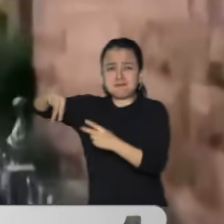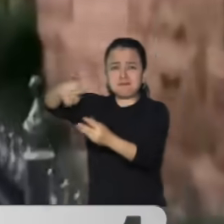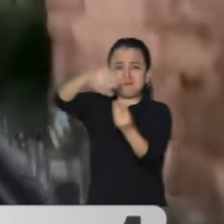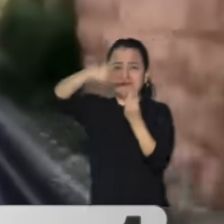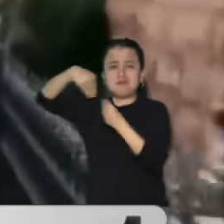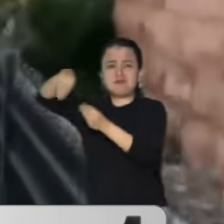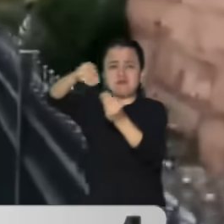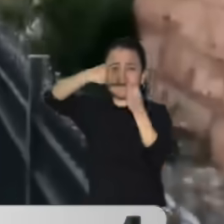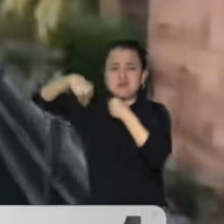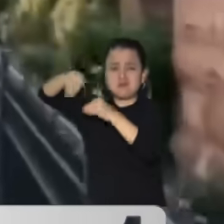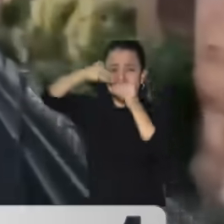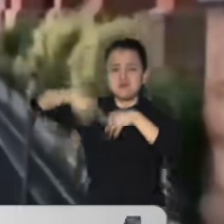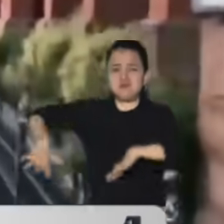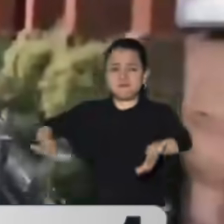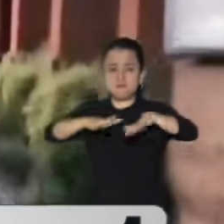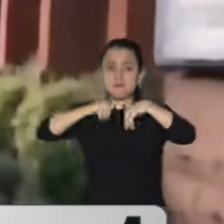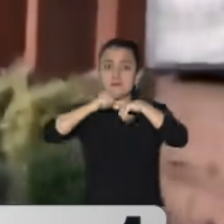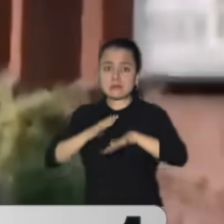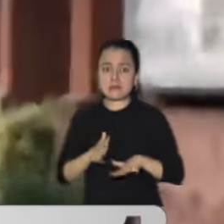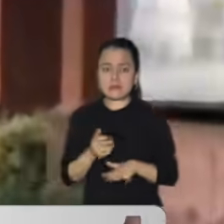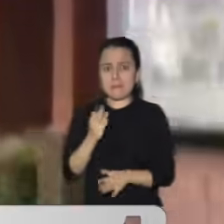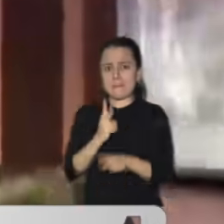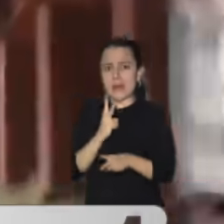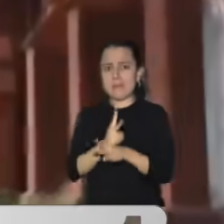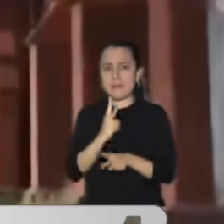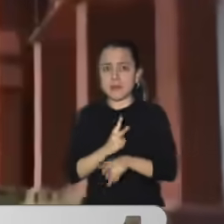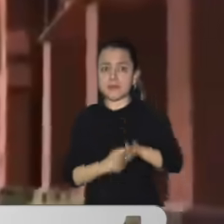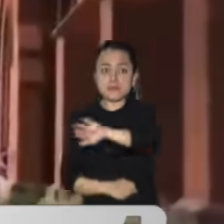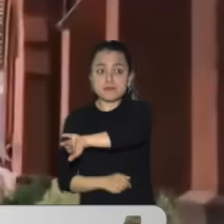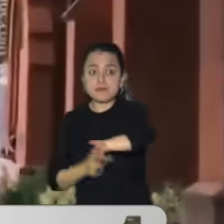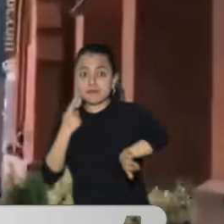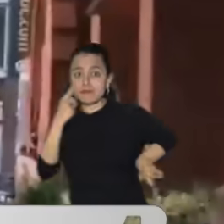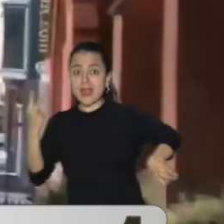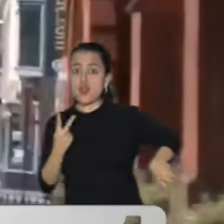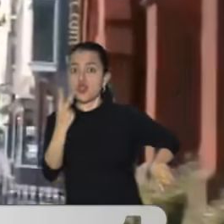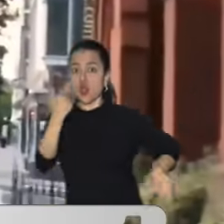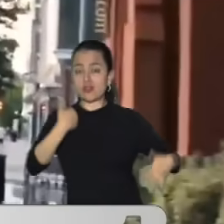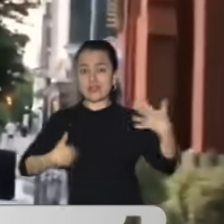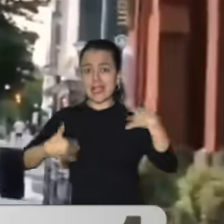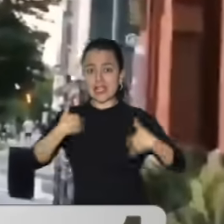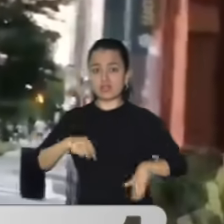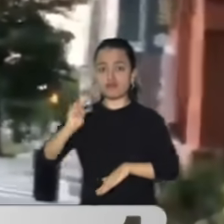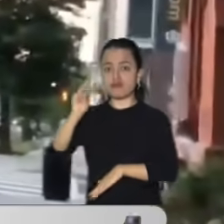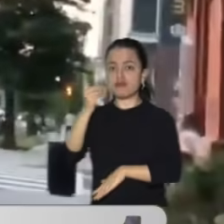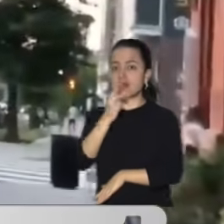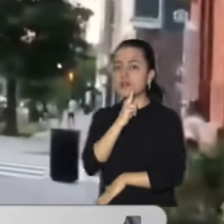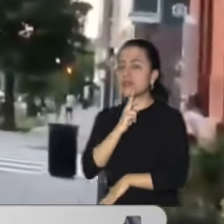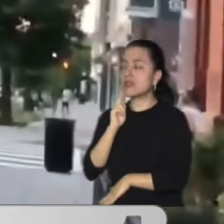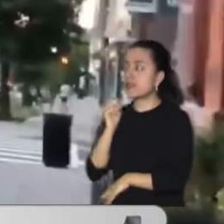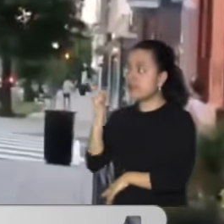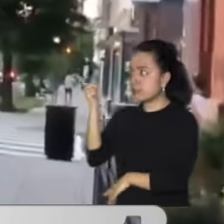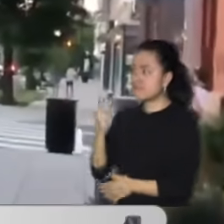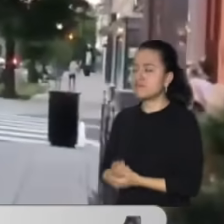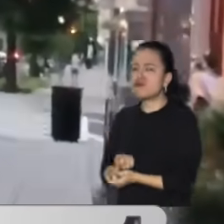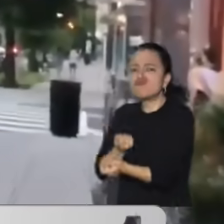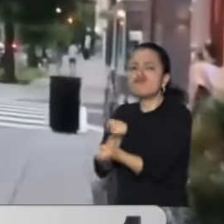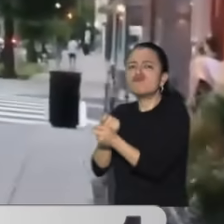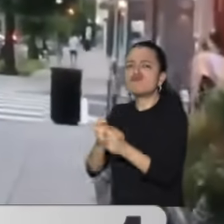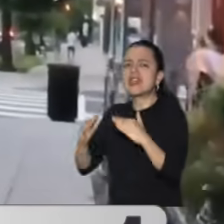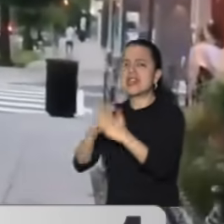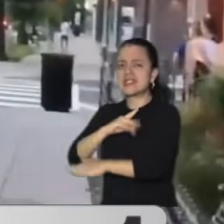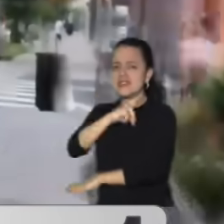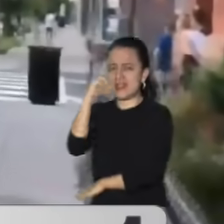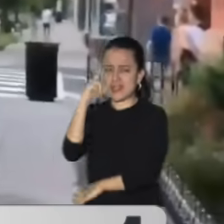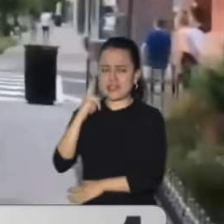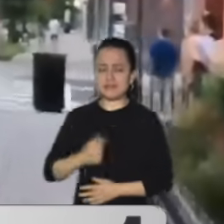Al menos 2 personas heridas dejó un tiroteo frente a un restaurante ubicado en Washington, D.C., a menos de 2 kilómetros de la Casa Blanca, donde,